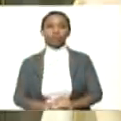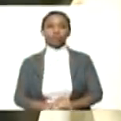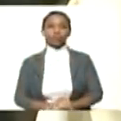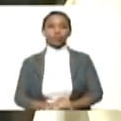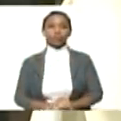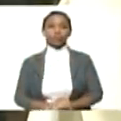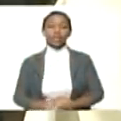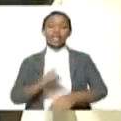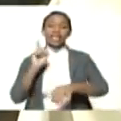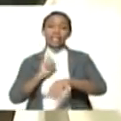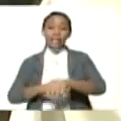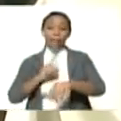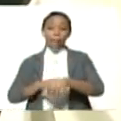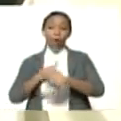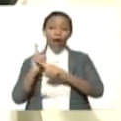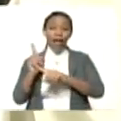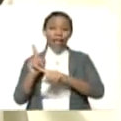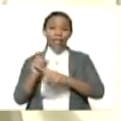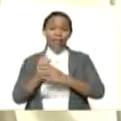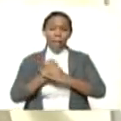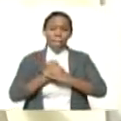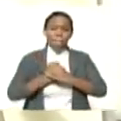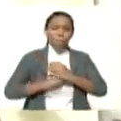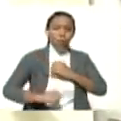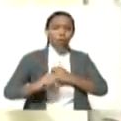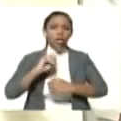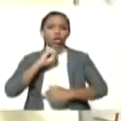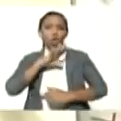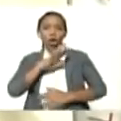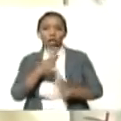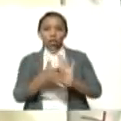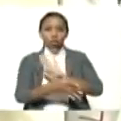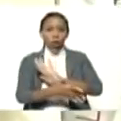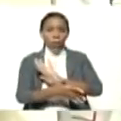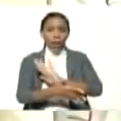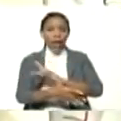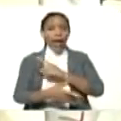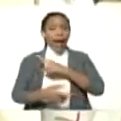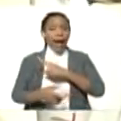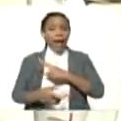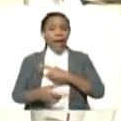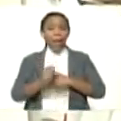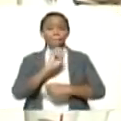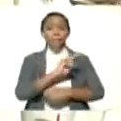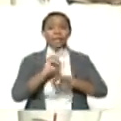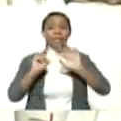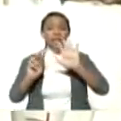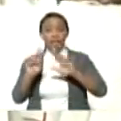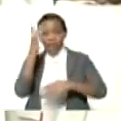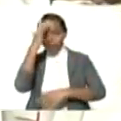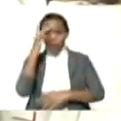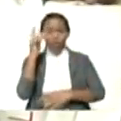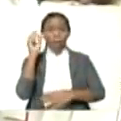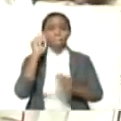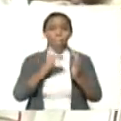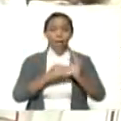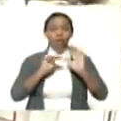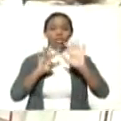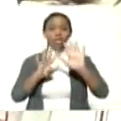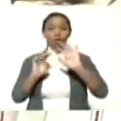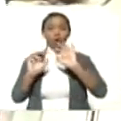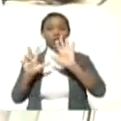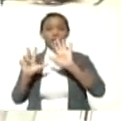Era tiempo de parto histórico. El parto del 27 de febrero de